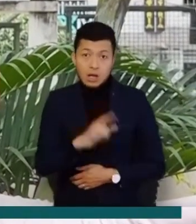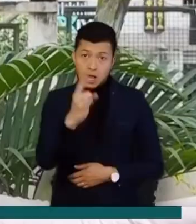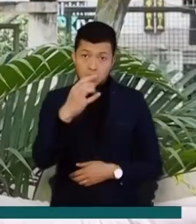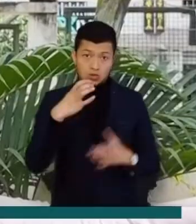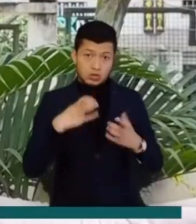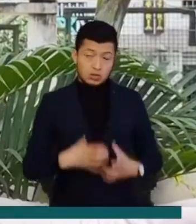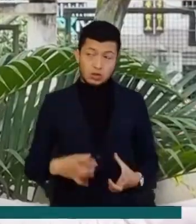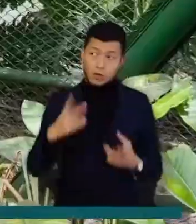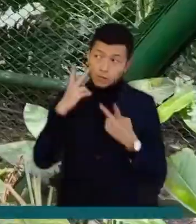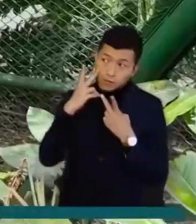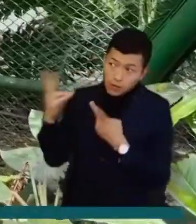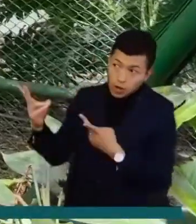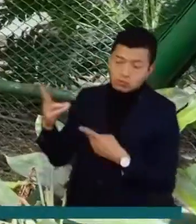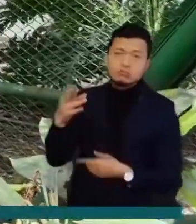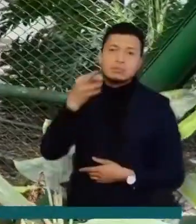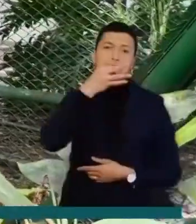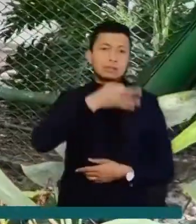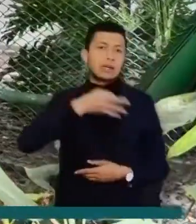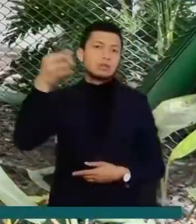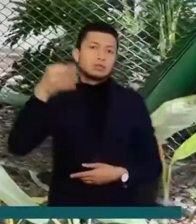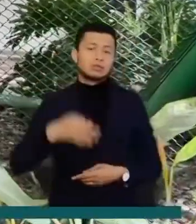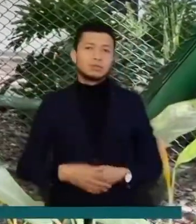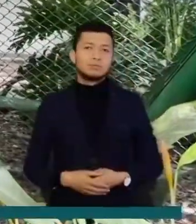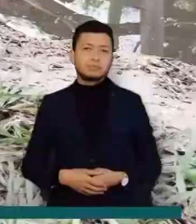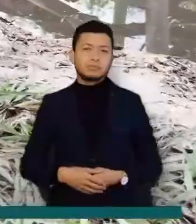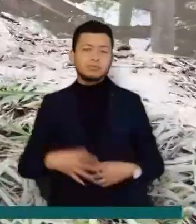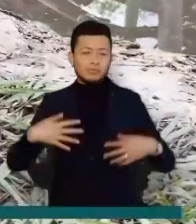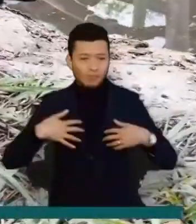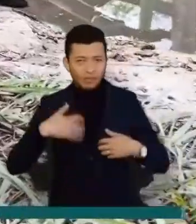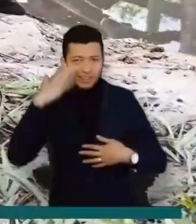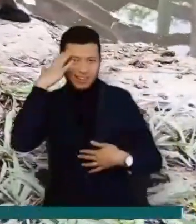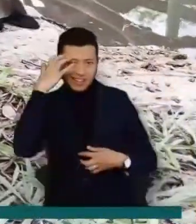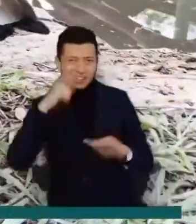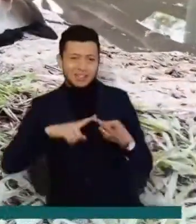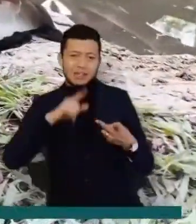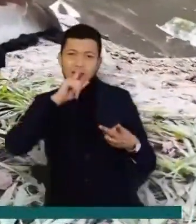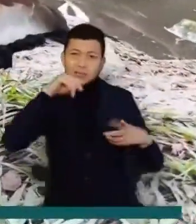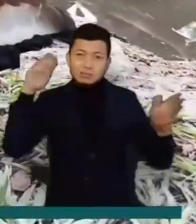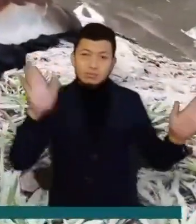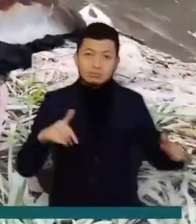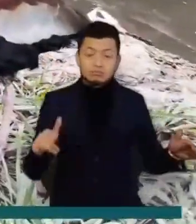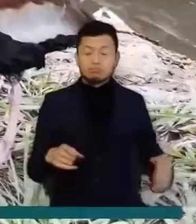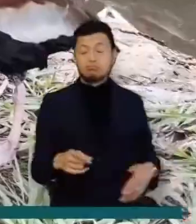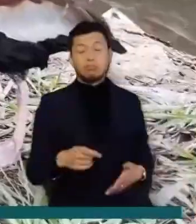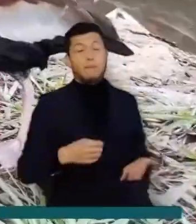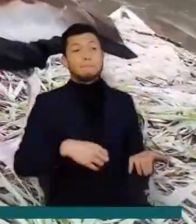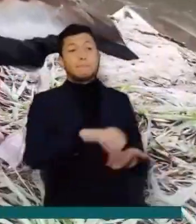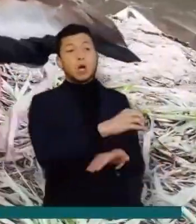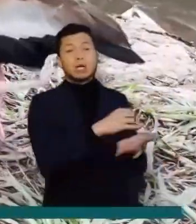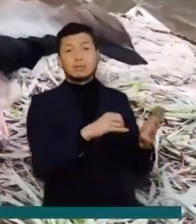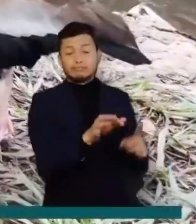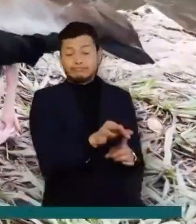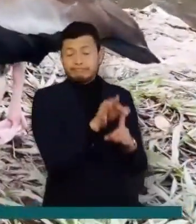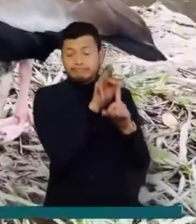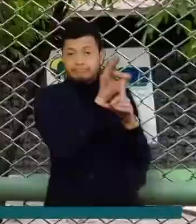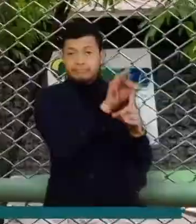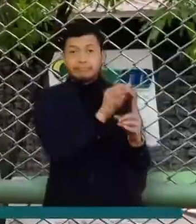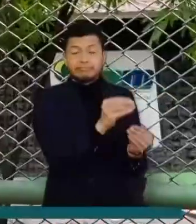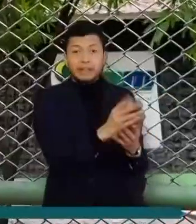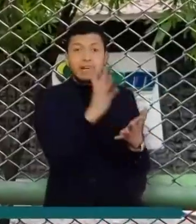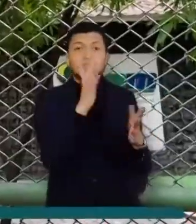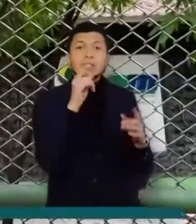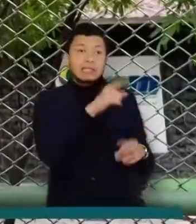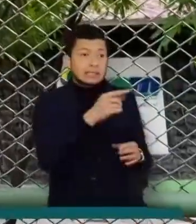esto denuncie ciertos animales como los primates y las aves tienen un alto valor biológico ya que son dispersores de semillas